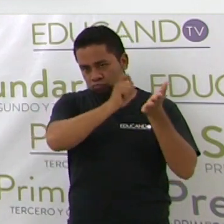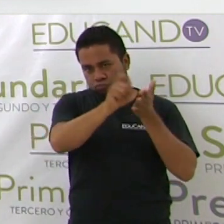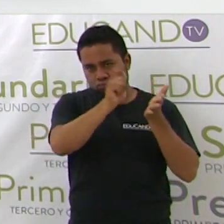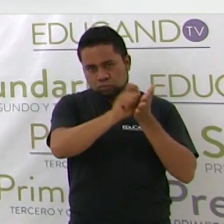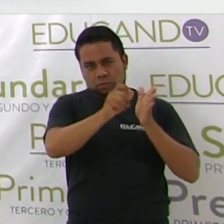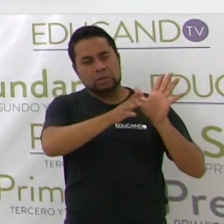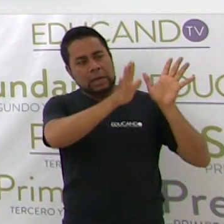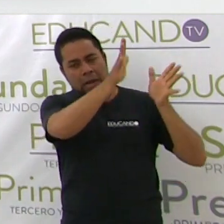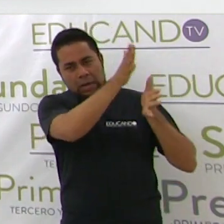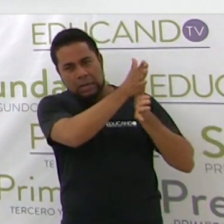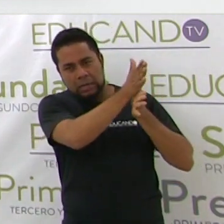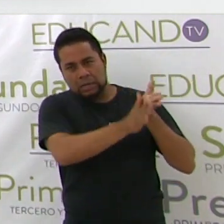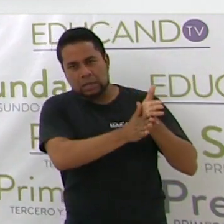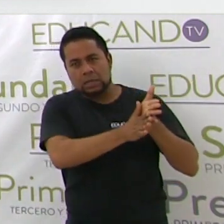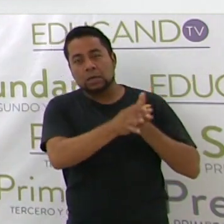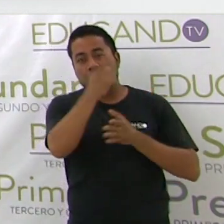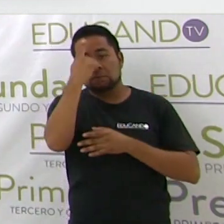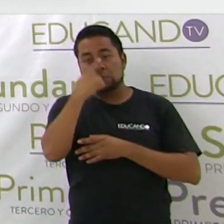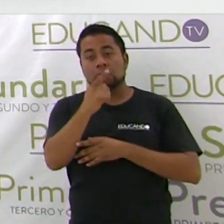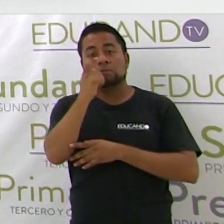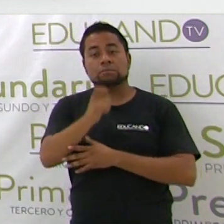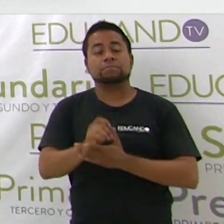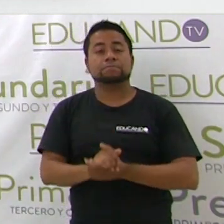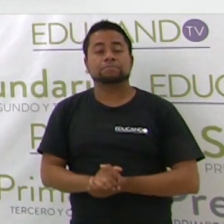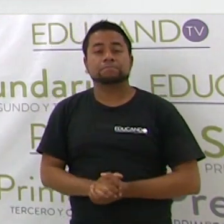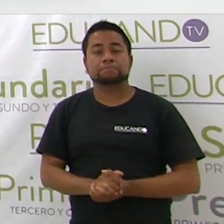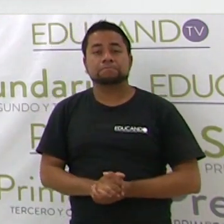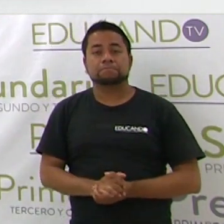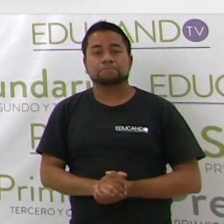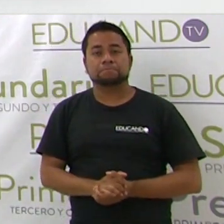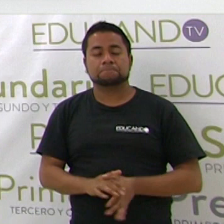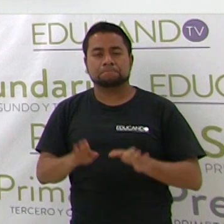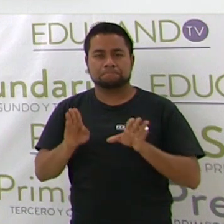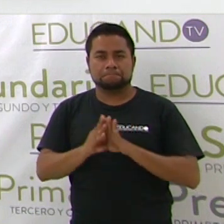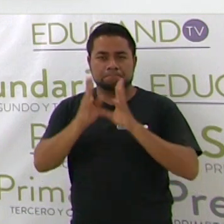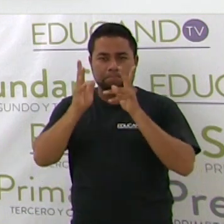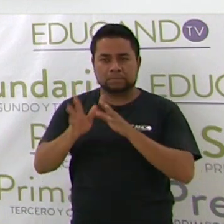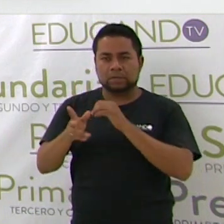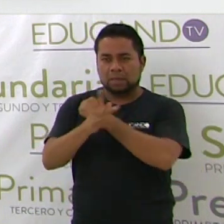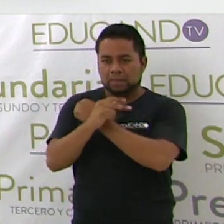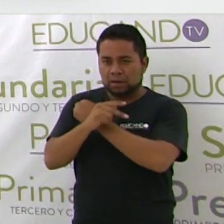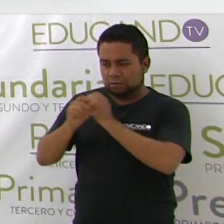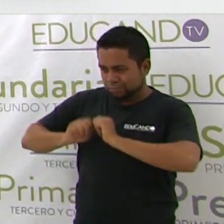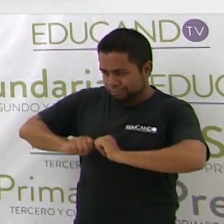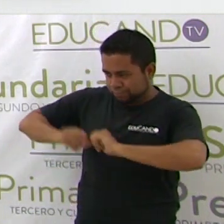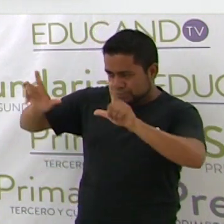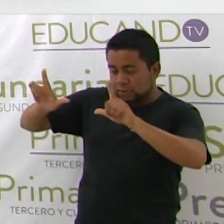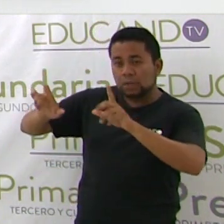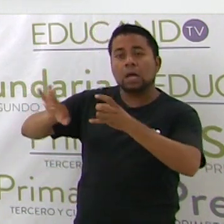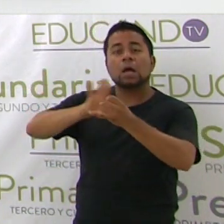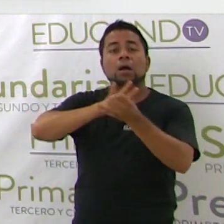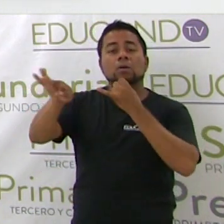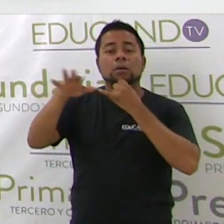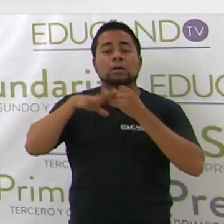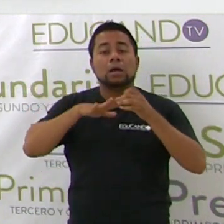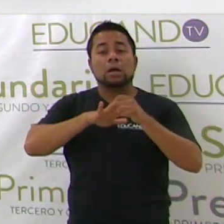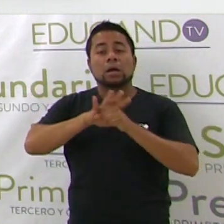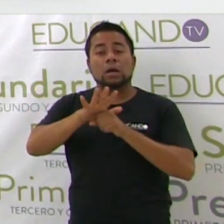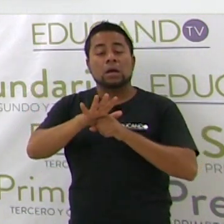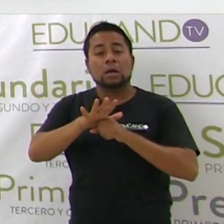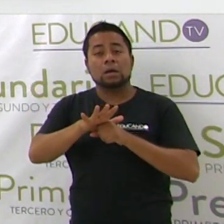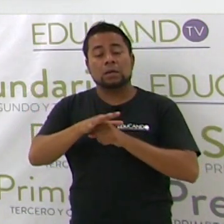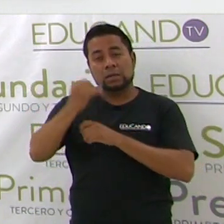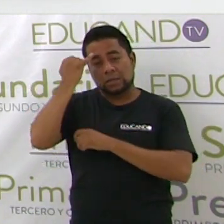este lado para que nosotros, aunque ya está en la pantalla, al final tengamos todas